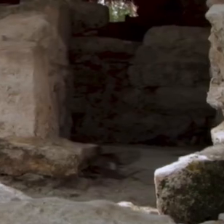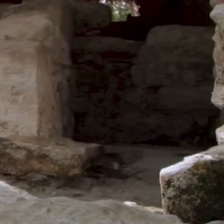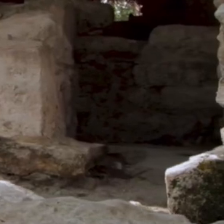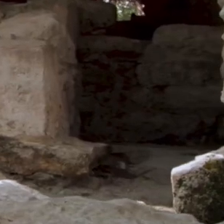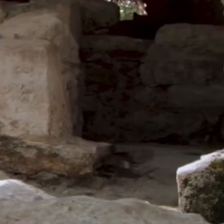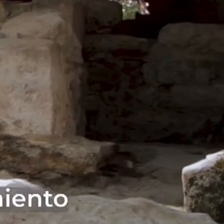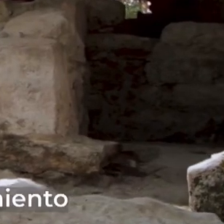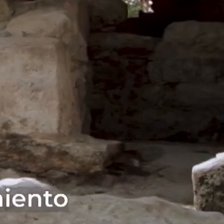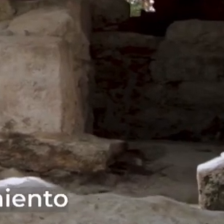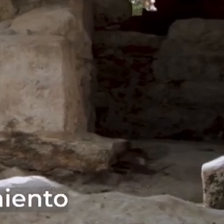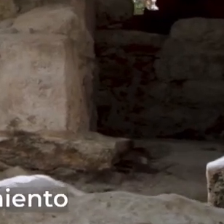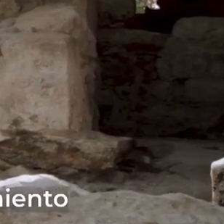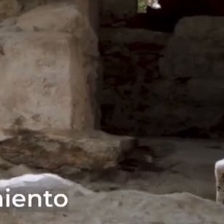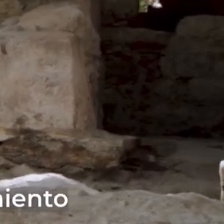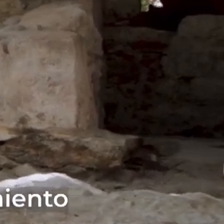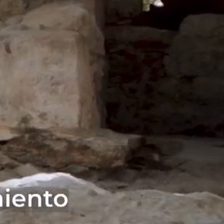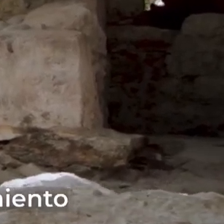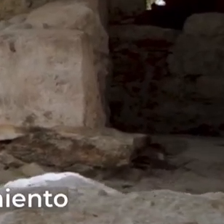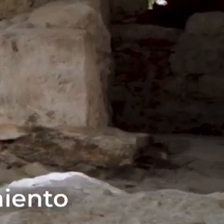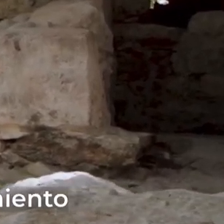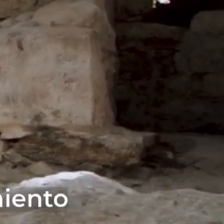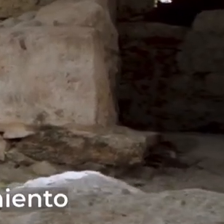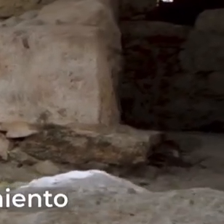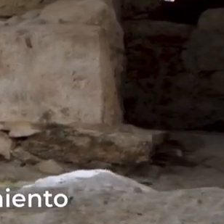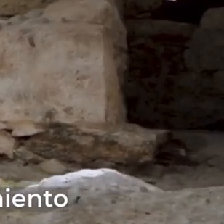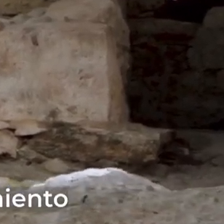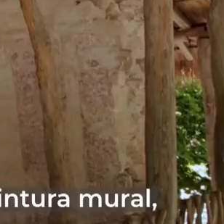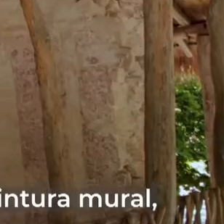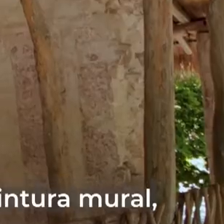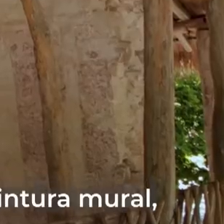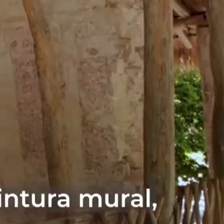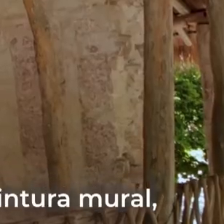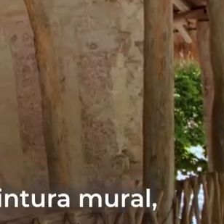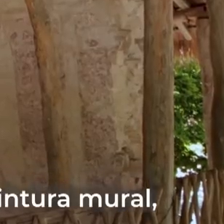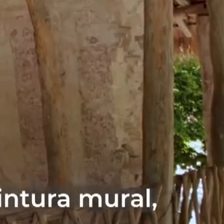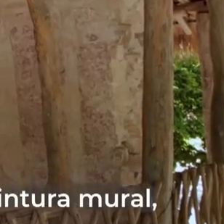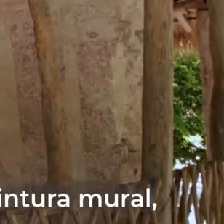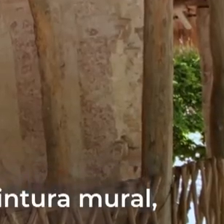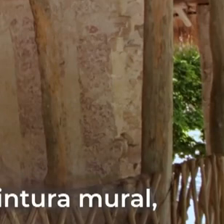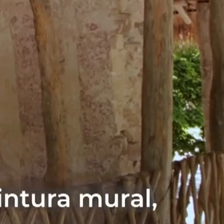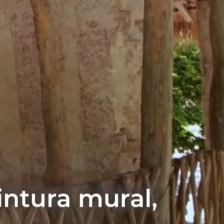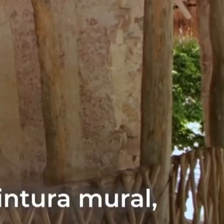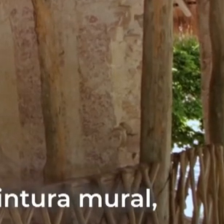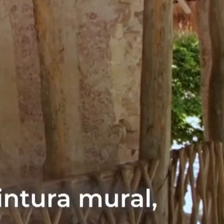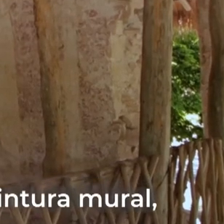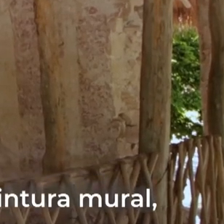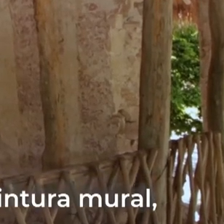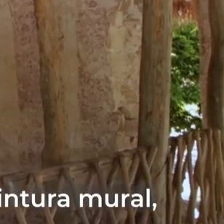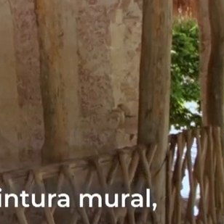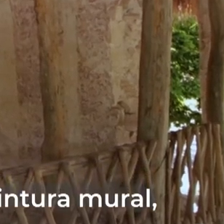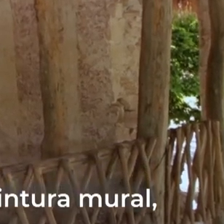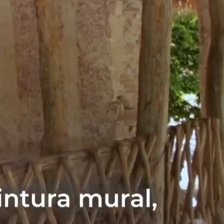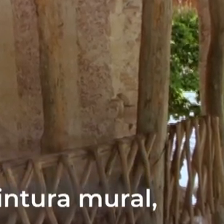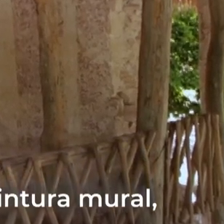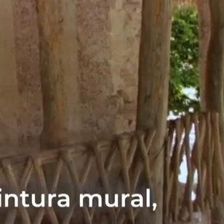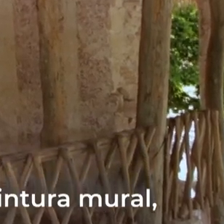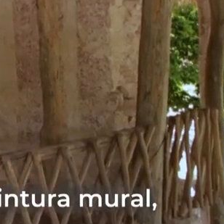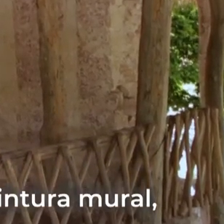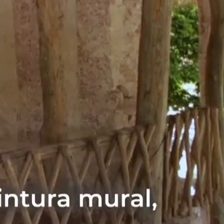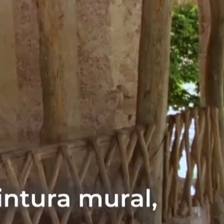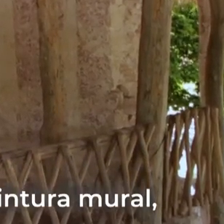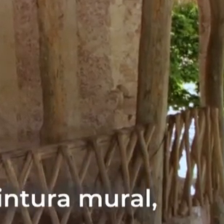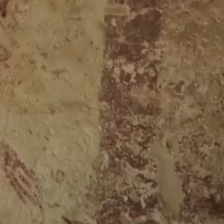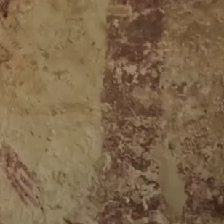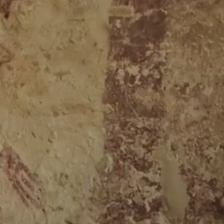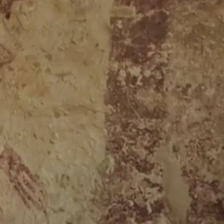los Pájaros, con extraordinarios ejemplos de refinamiento y aprecio por el entorno natural, visibles en su pintura mural.